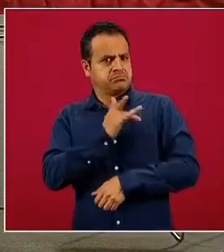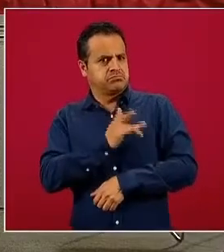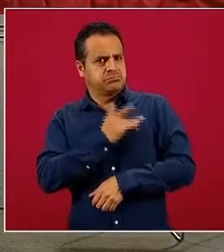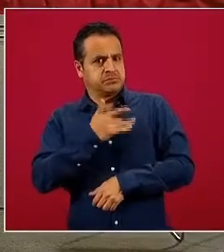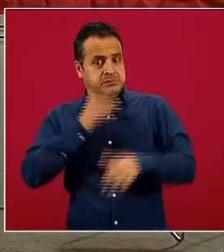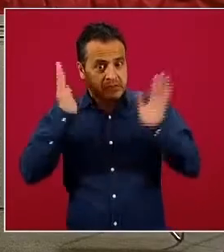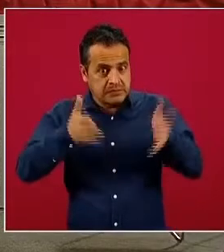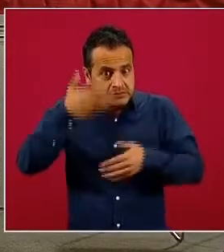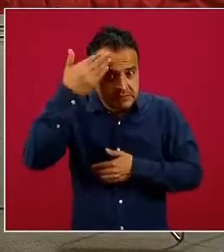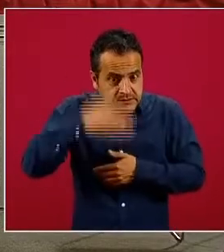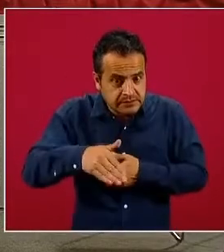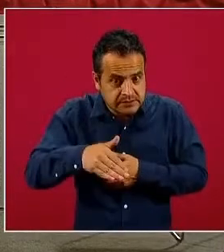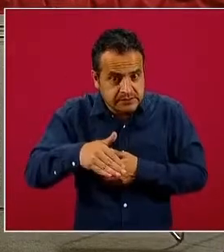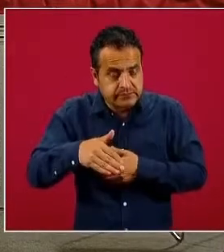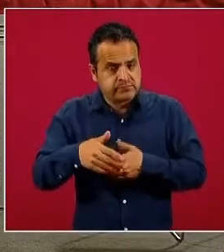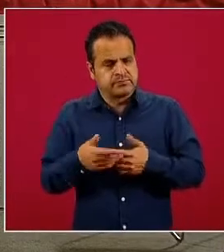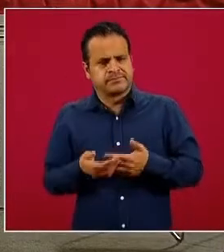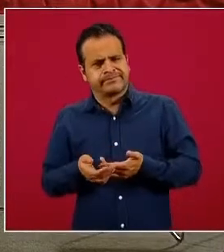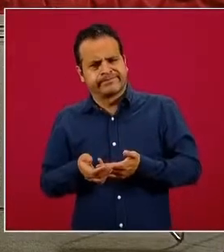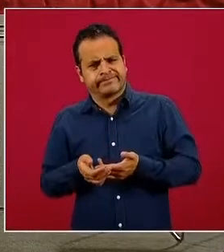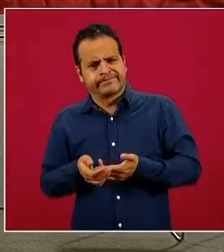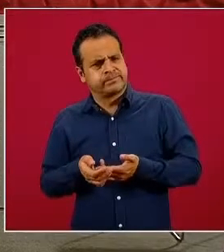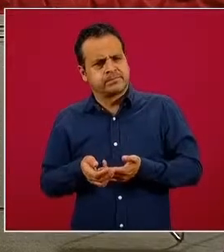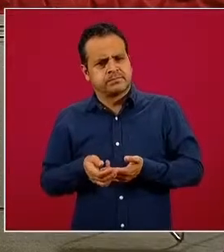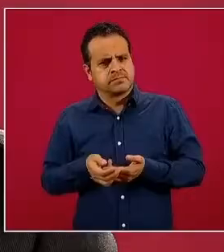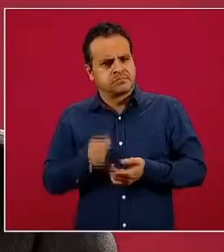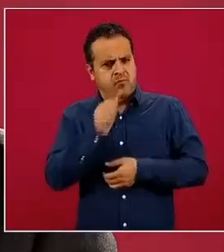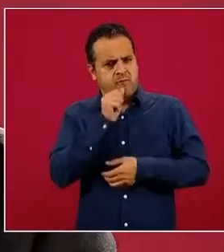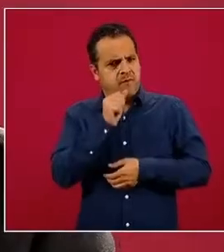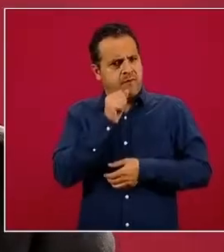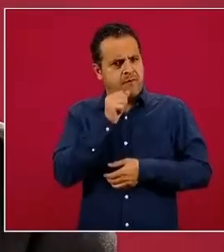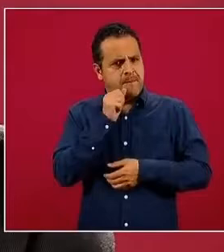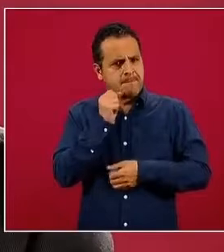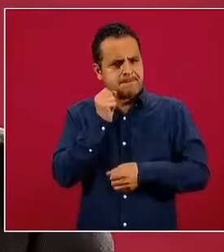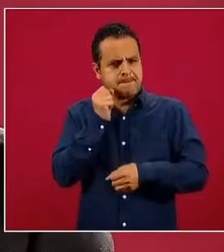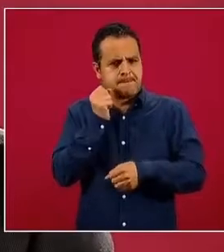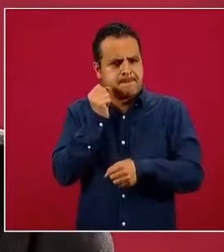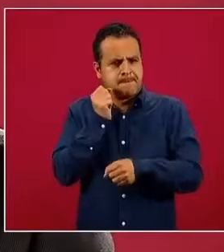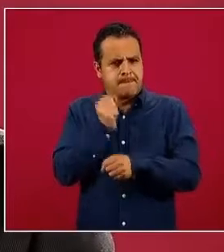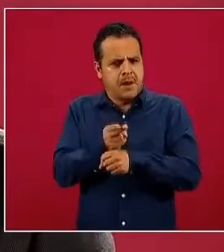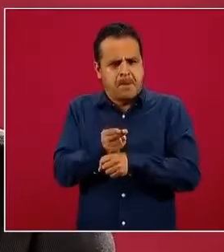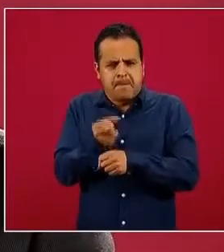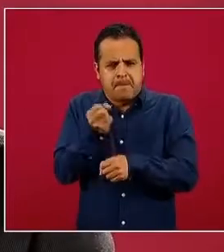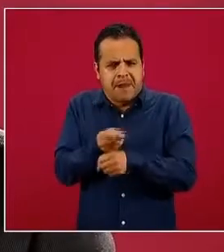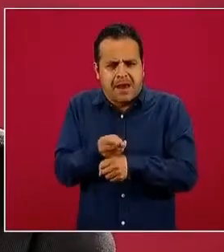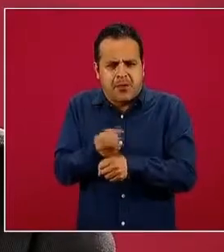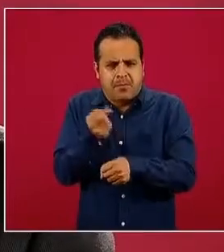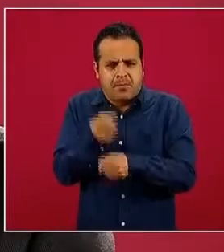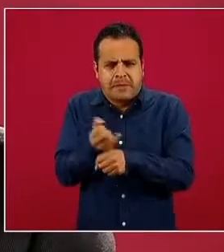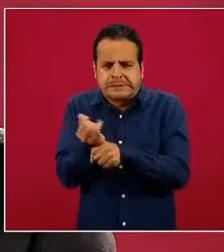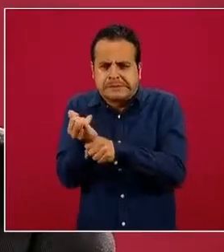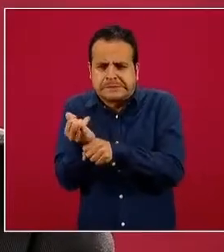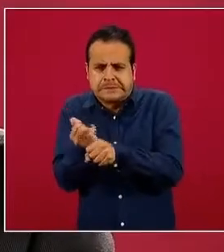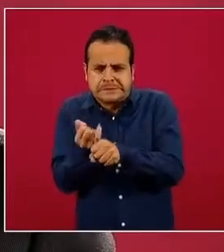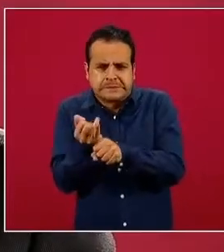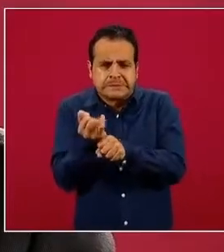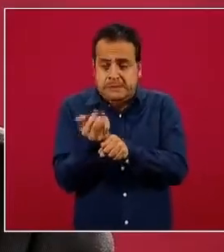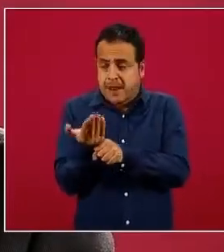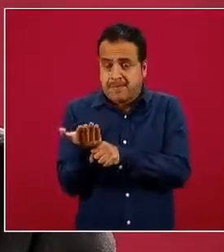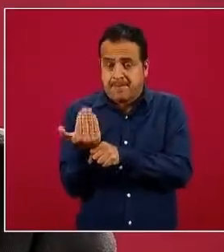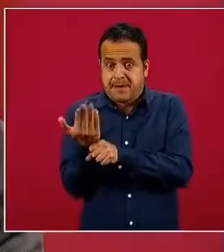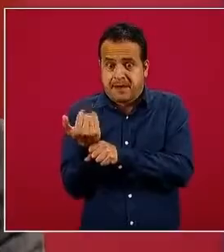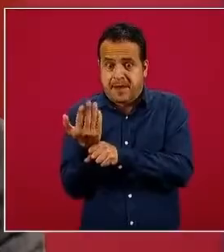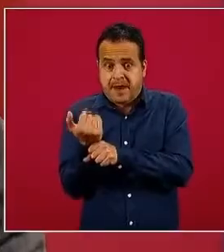todavía llegar a conclusiones con muy pocos estudios respecto al potencial de COVID-19